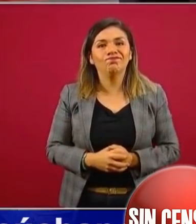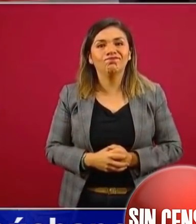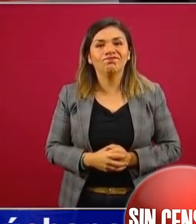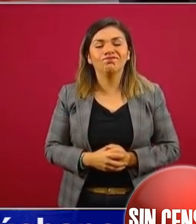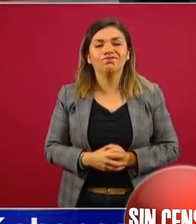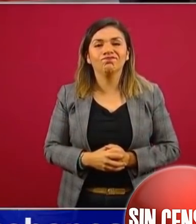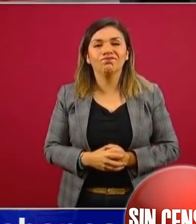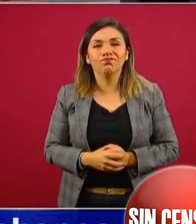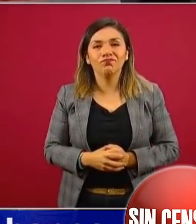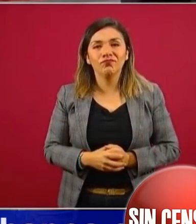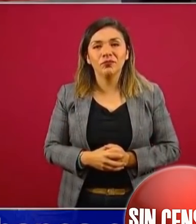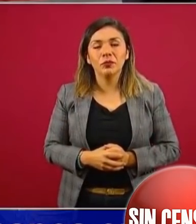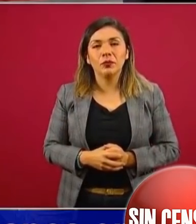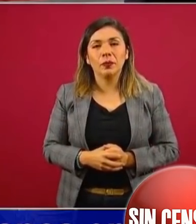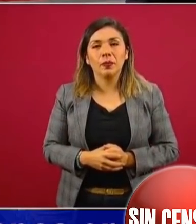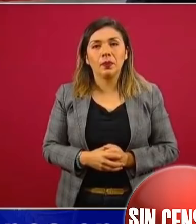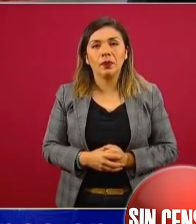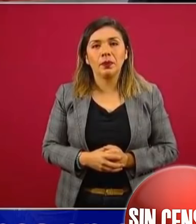Entonces,